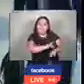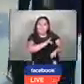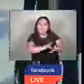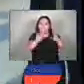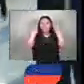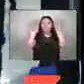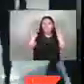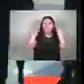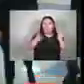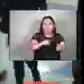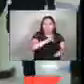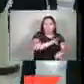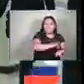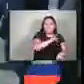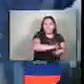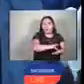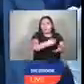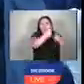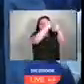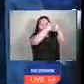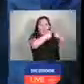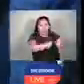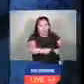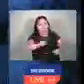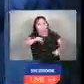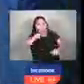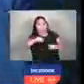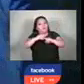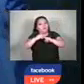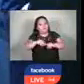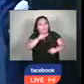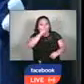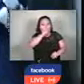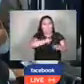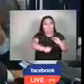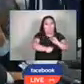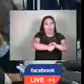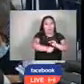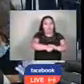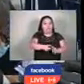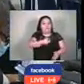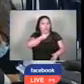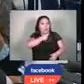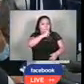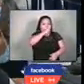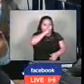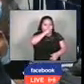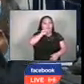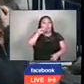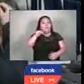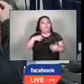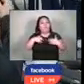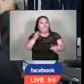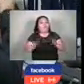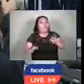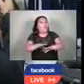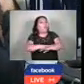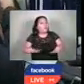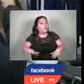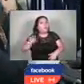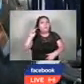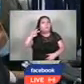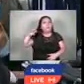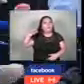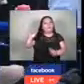especiales de lavado de dinero y activos y casos especiales de encubrimiento. Y se espera que esta audiencia finalice el